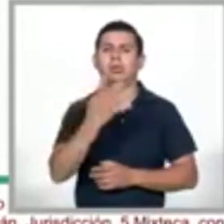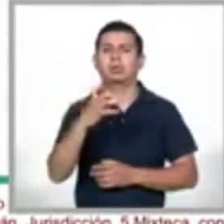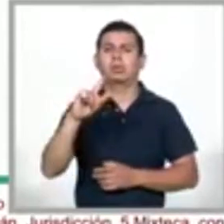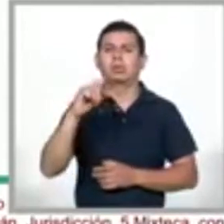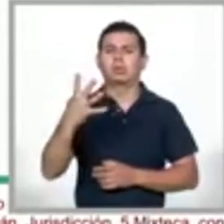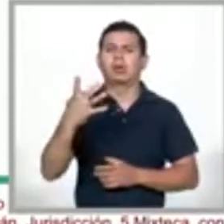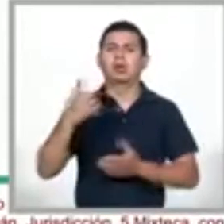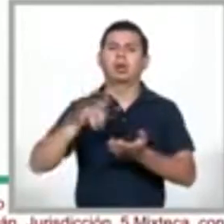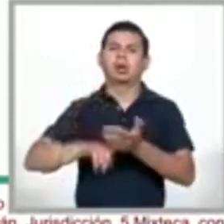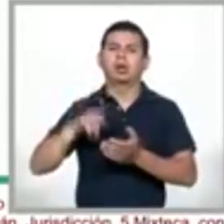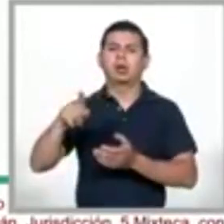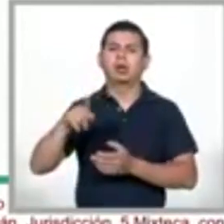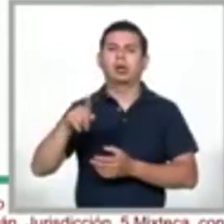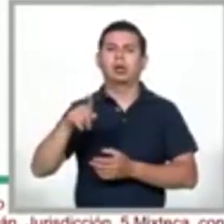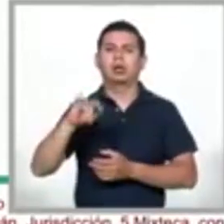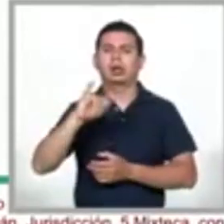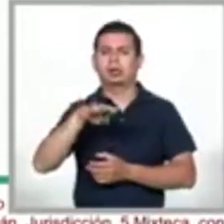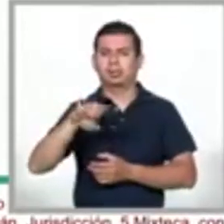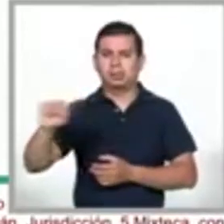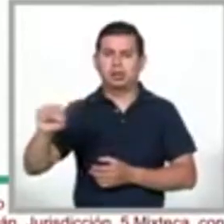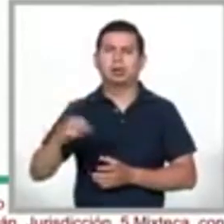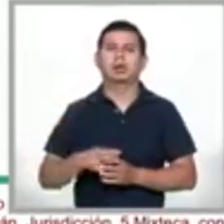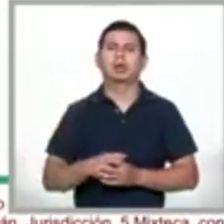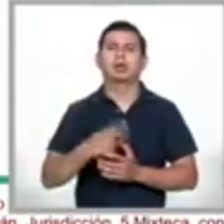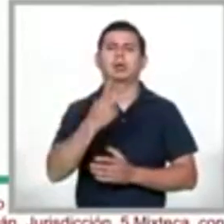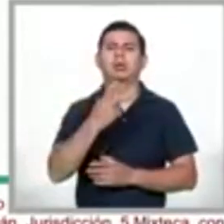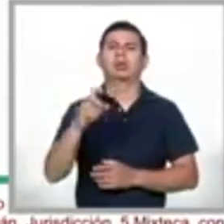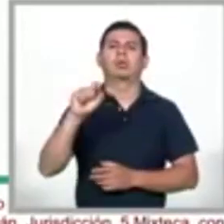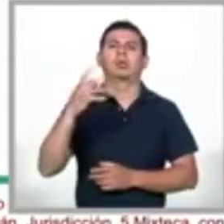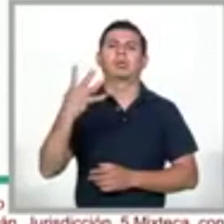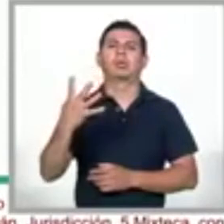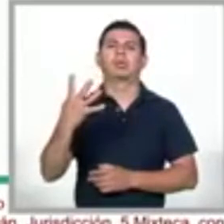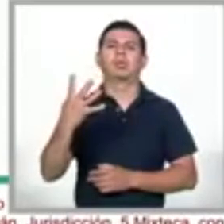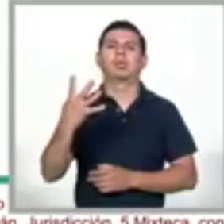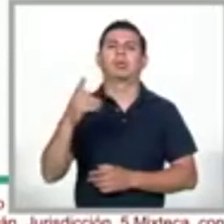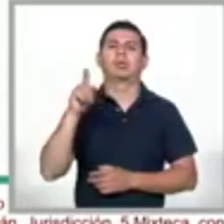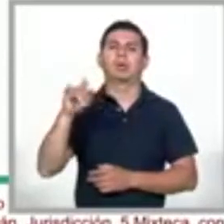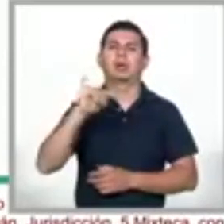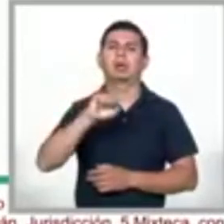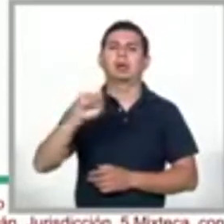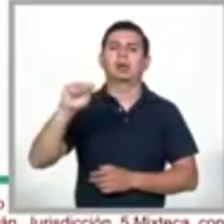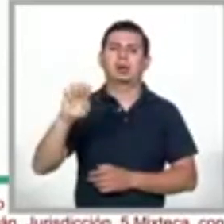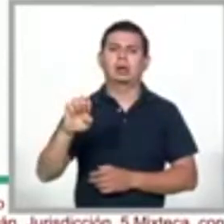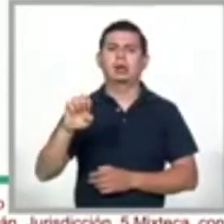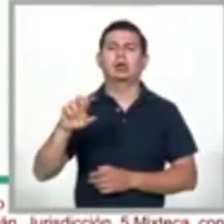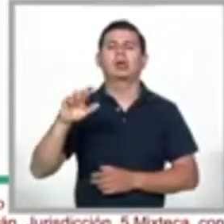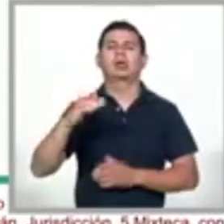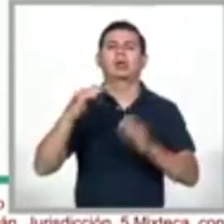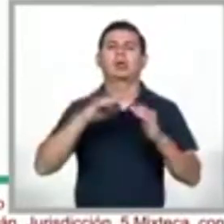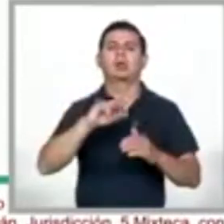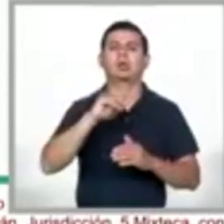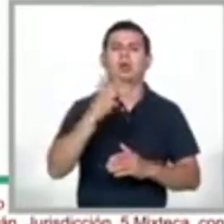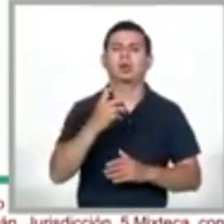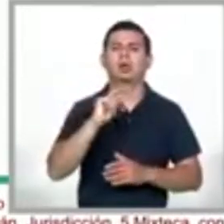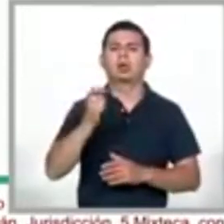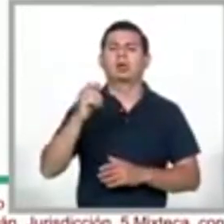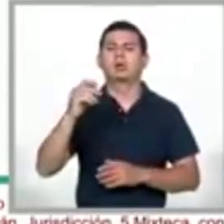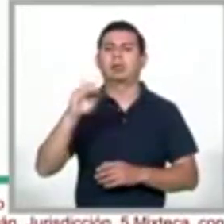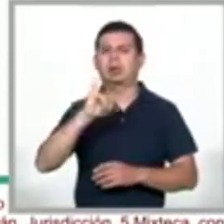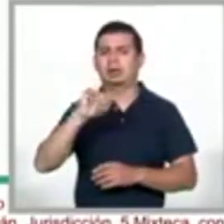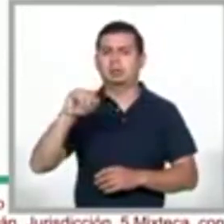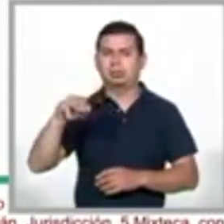474 casos en IMSS régimen ordinario, 224 en ISSSTE, 83 en régimen